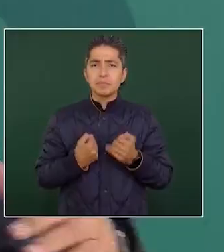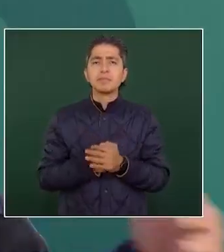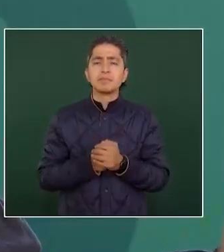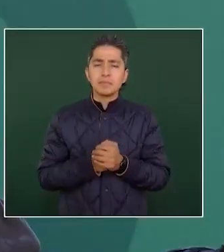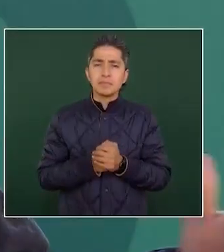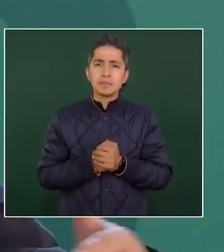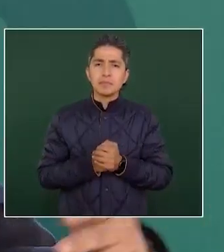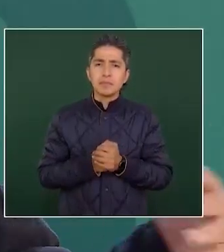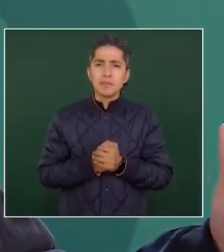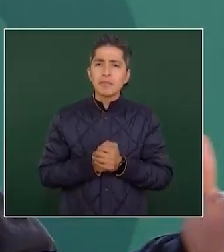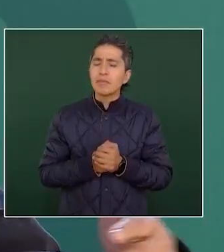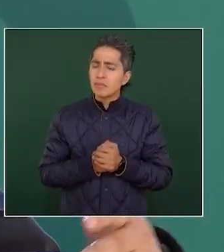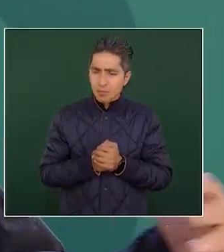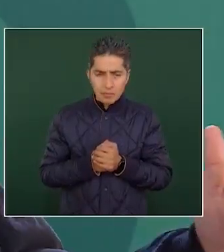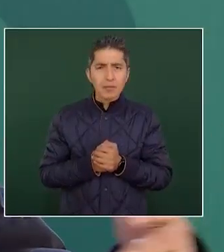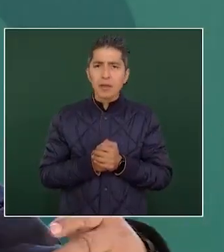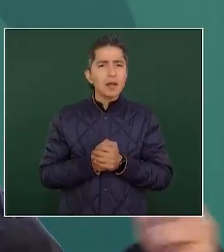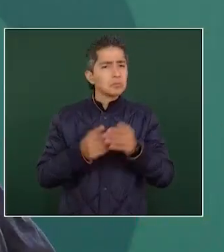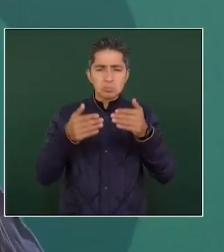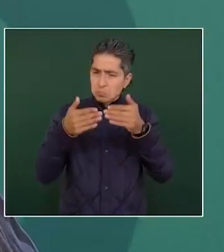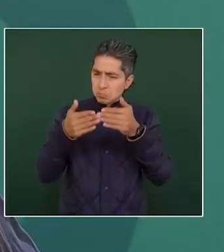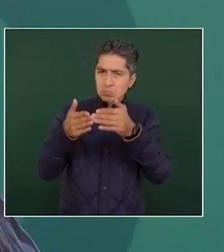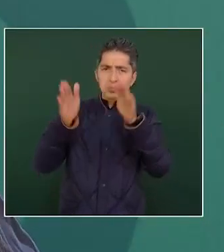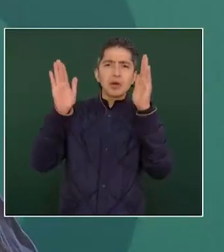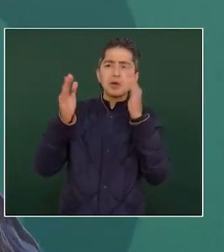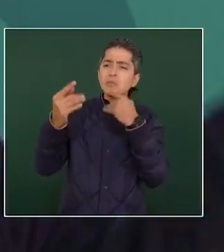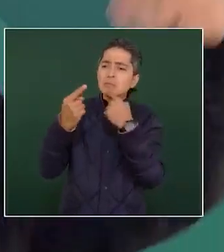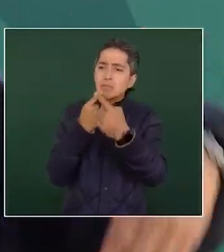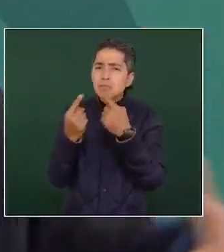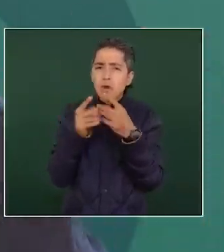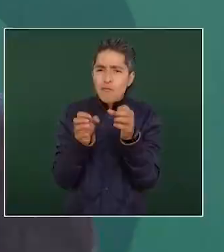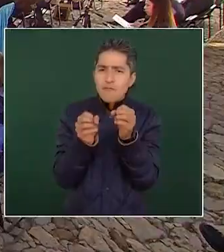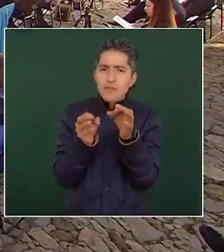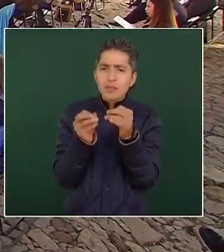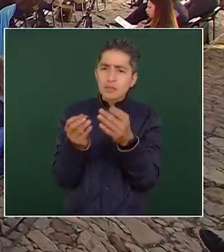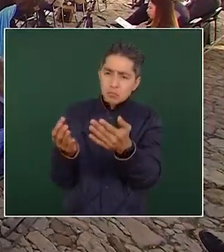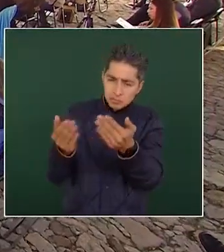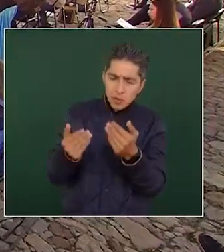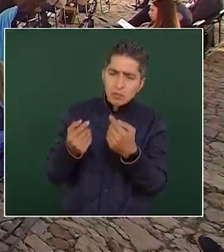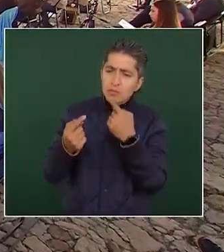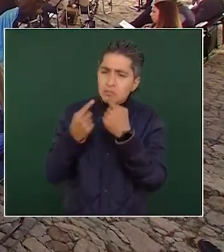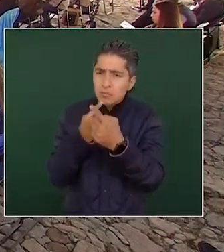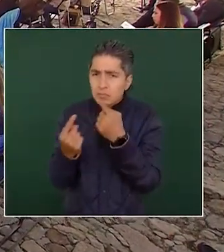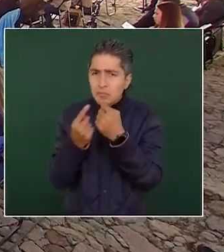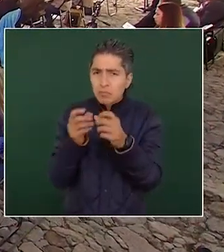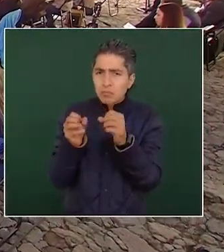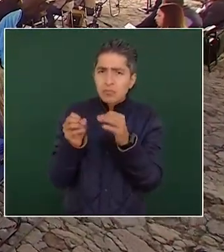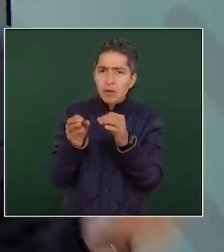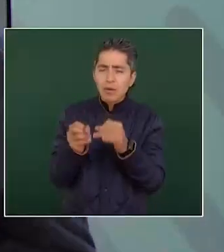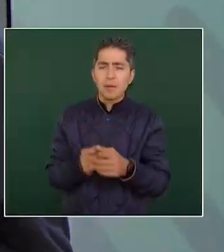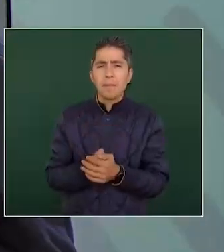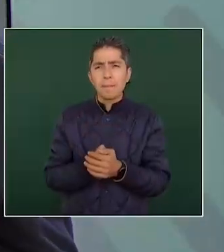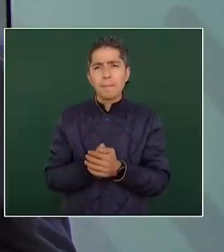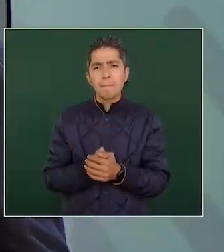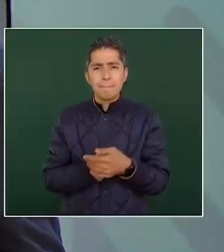están abiertas al diálogo las oficinas, nada más que